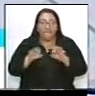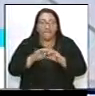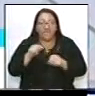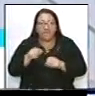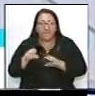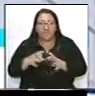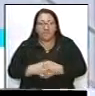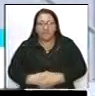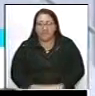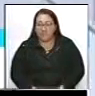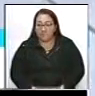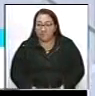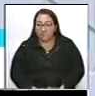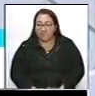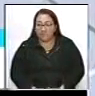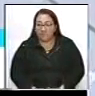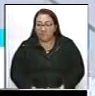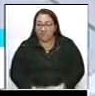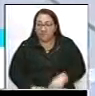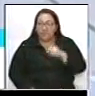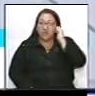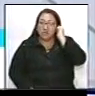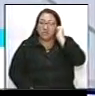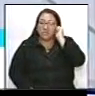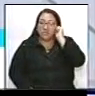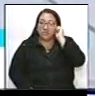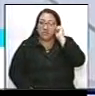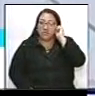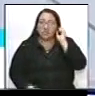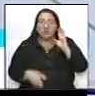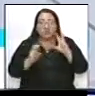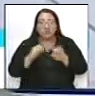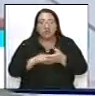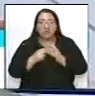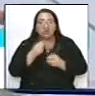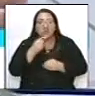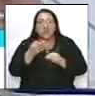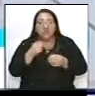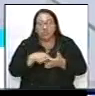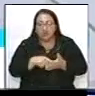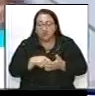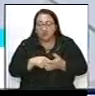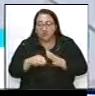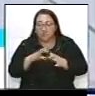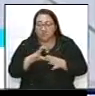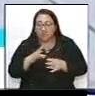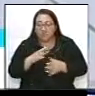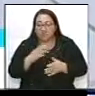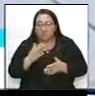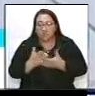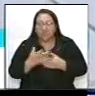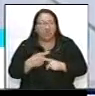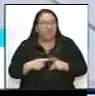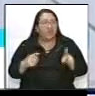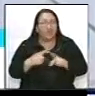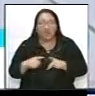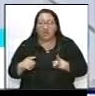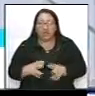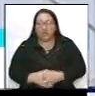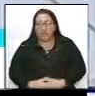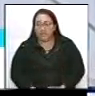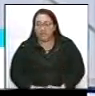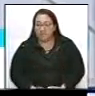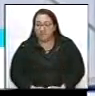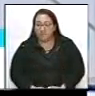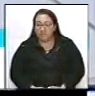eso es, porque el tema es que, como se señala acá, han habido distintas formas de